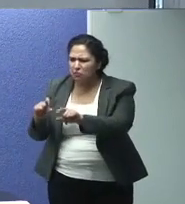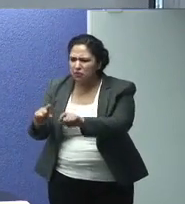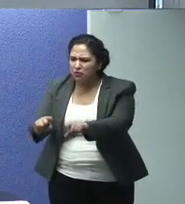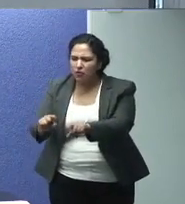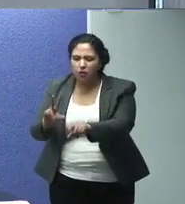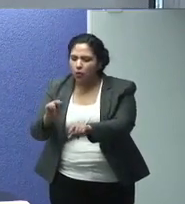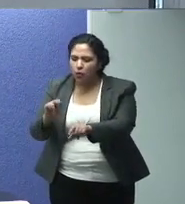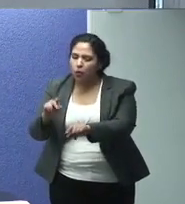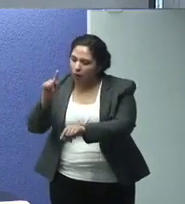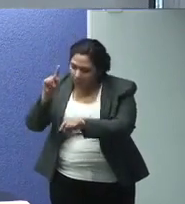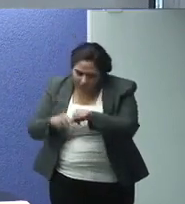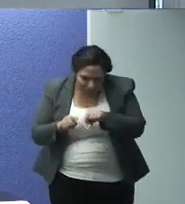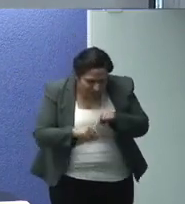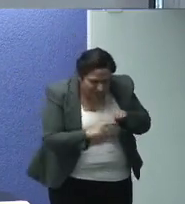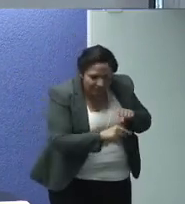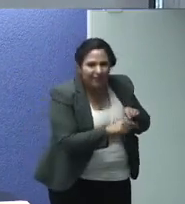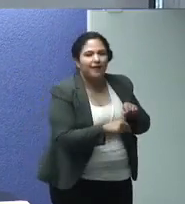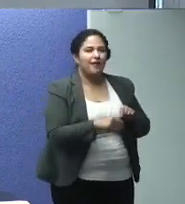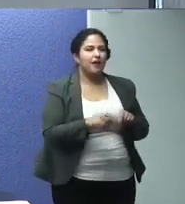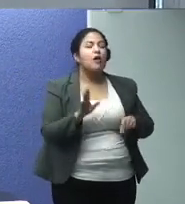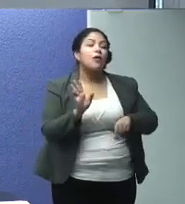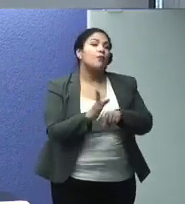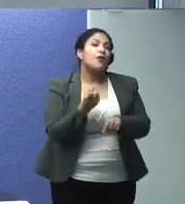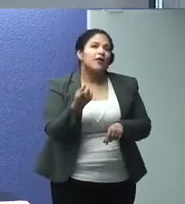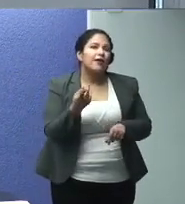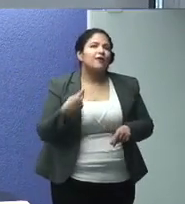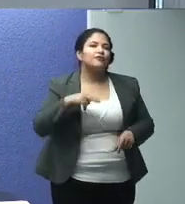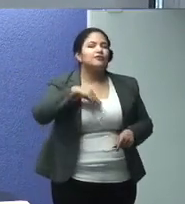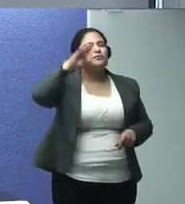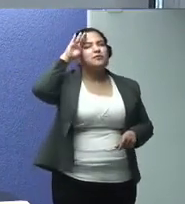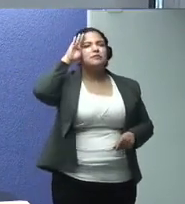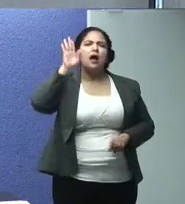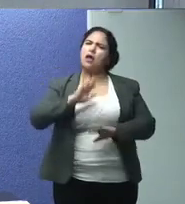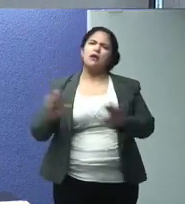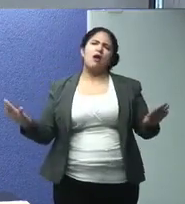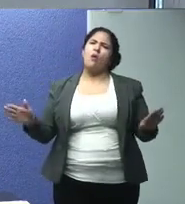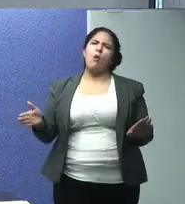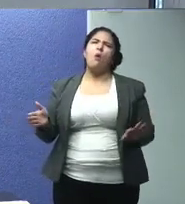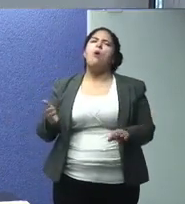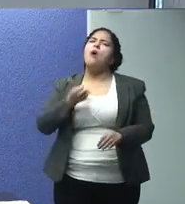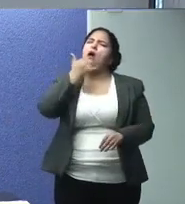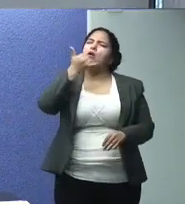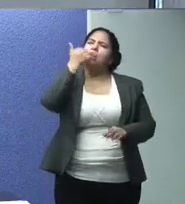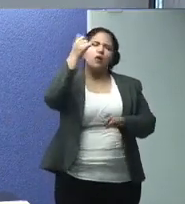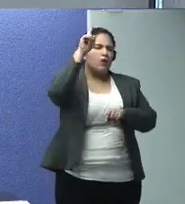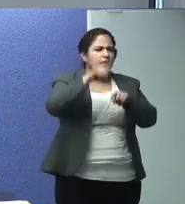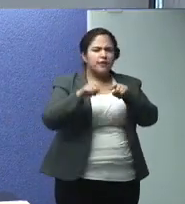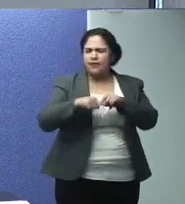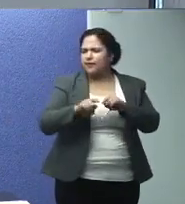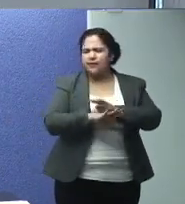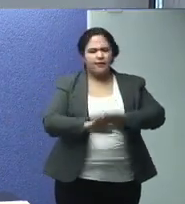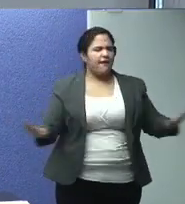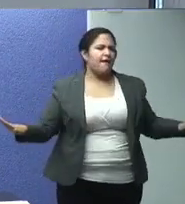justo porque tenemos la idea de que ya no están esas estructuras ideológicas ahí, ¿no? Nada más.